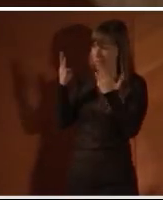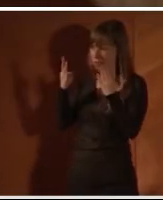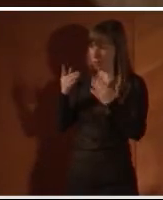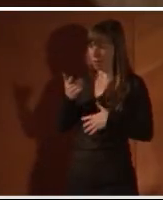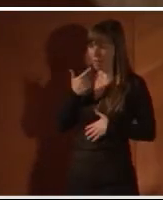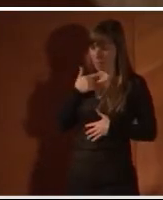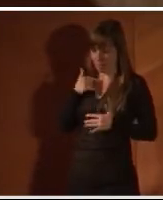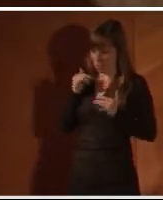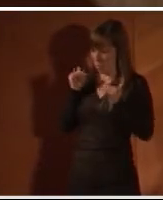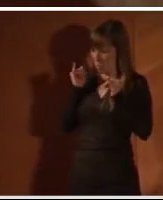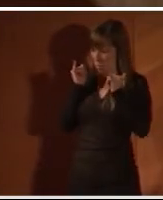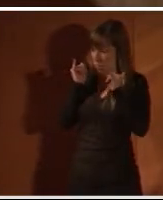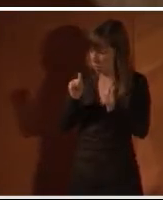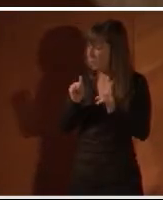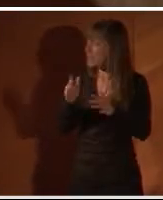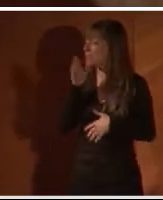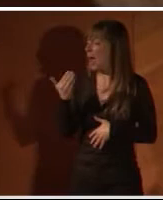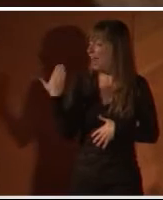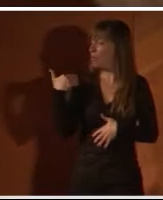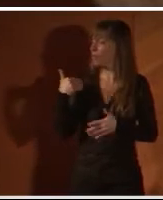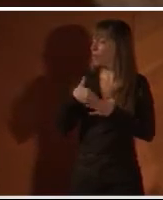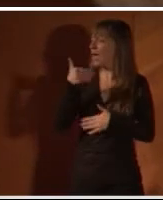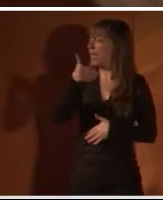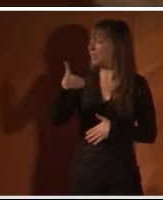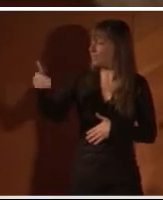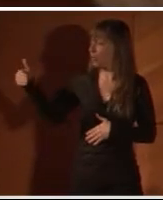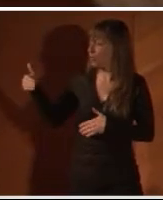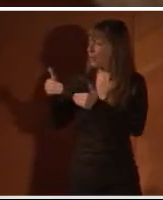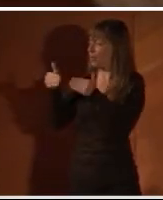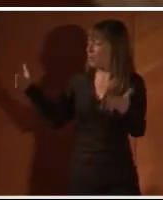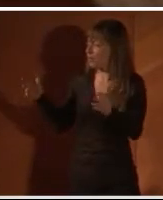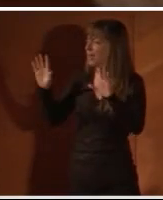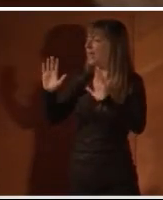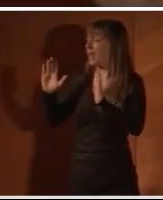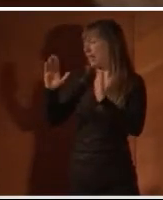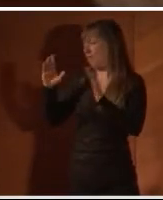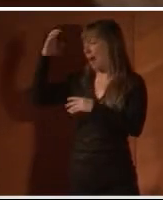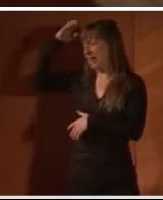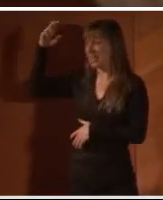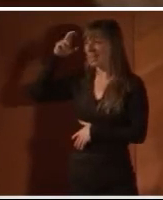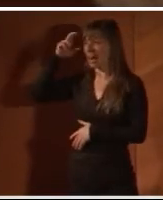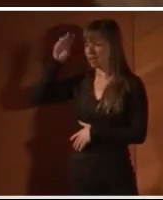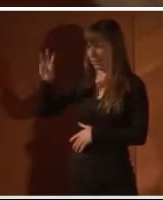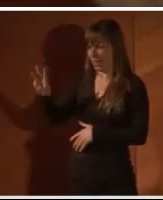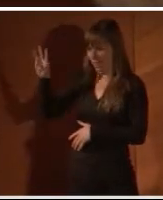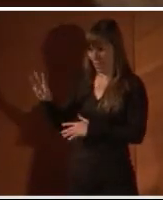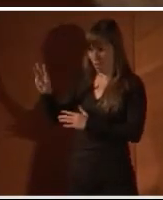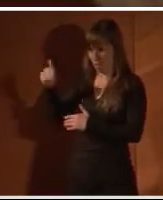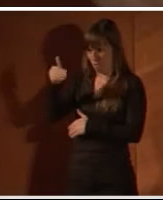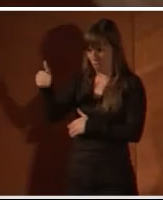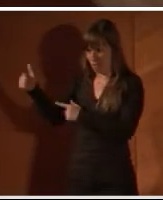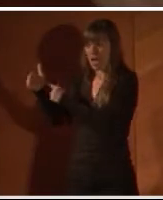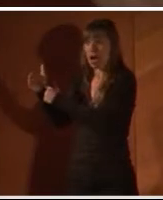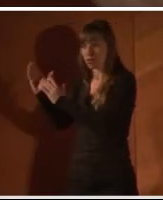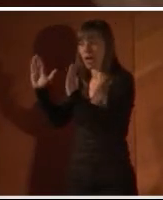inaugurar la exposición que hace Madrid a Carlos III. En aquellos años se empieza a pensar en lo terrenal. La Ilustración es